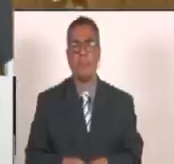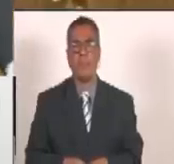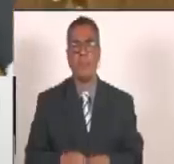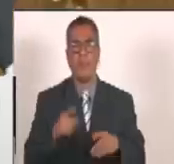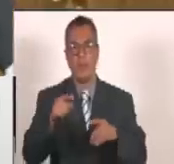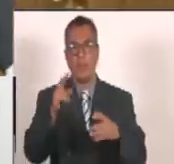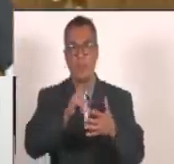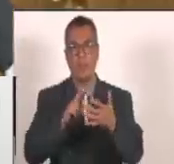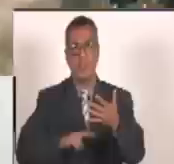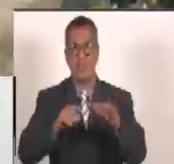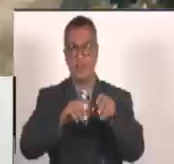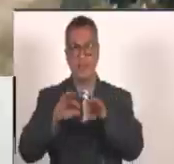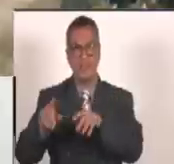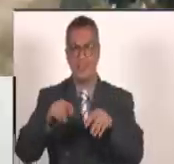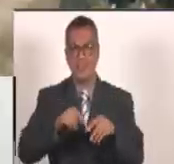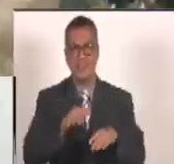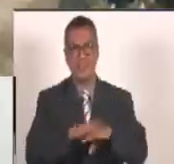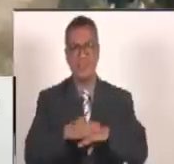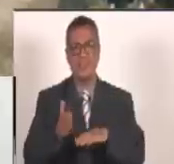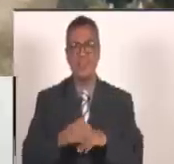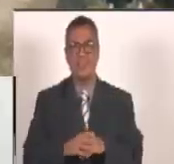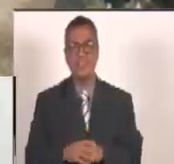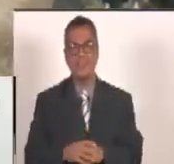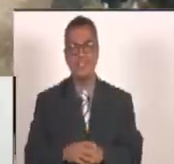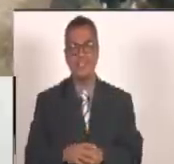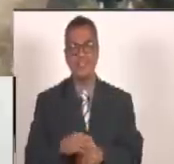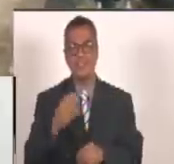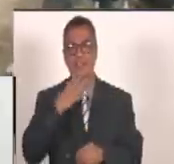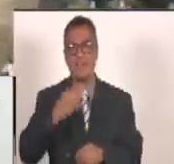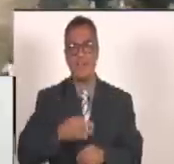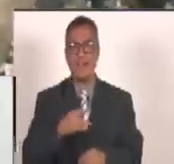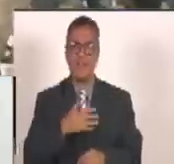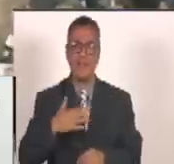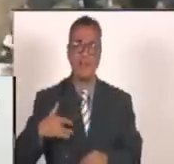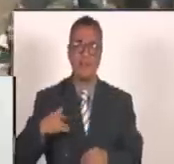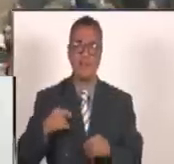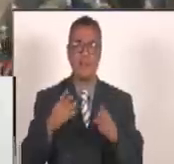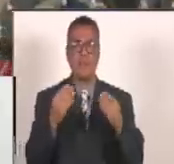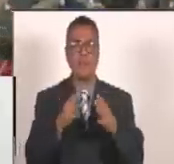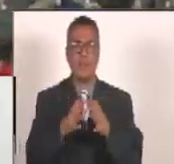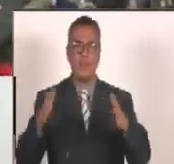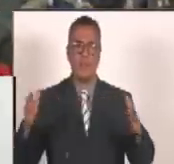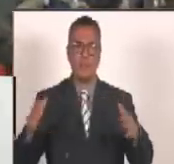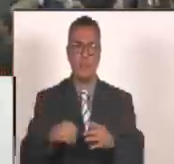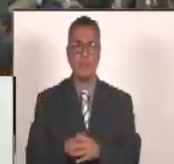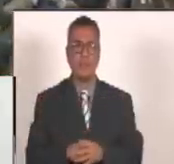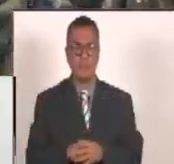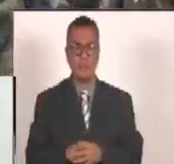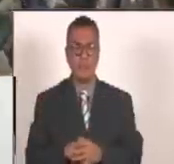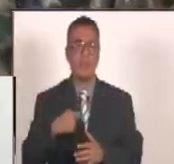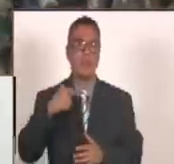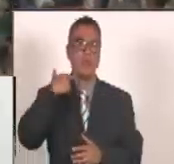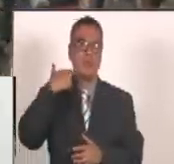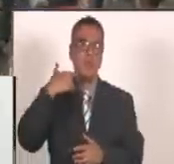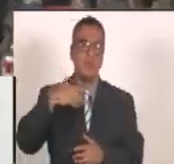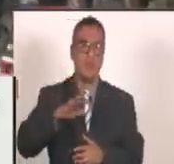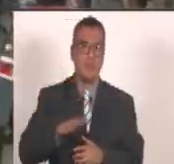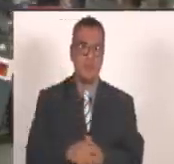bueno, que lo lea secretaría, porque la verdad que el sentimiento es muy grande. Es una